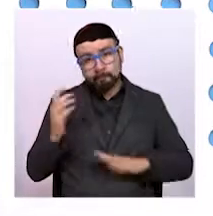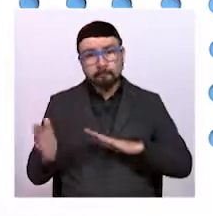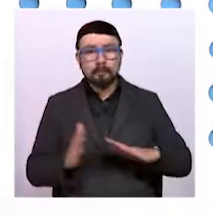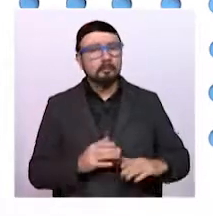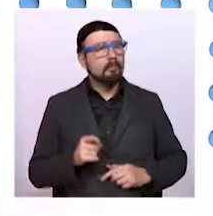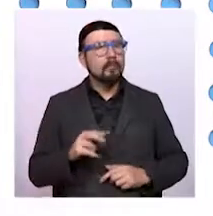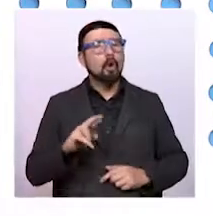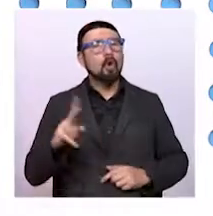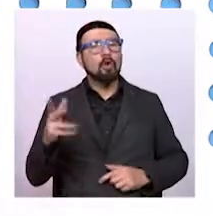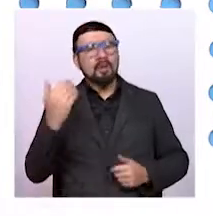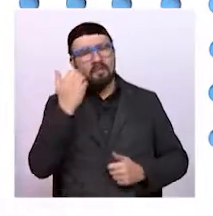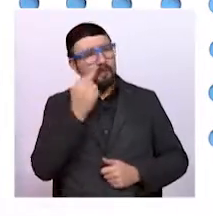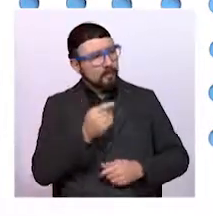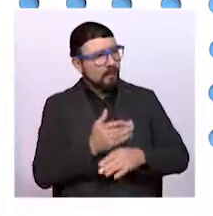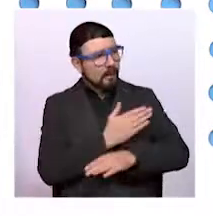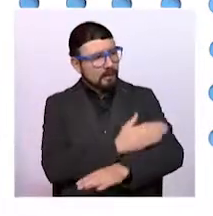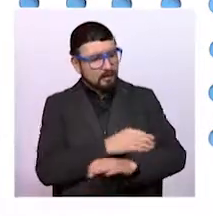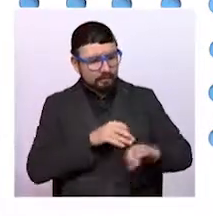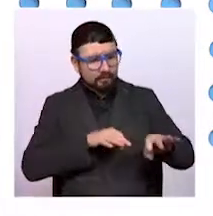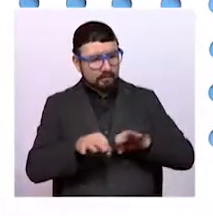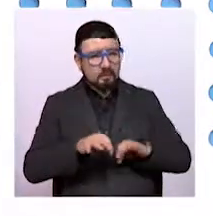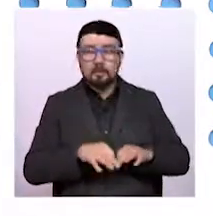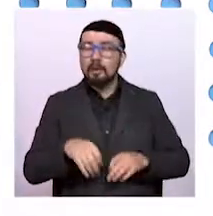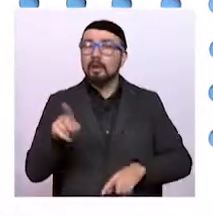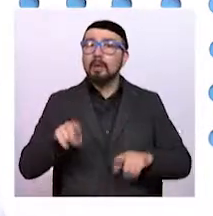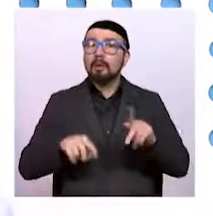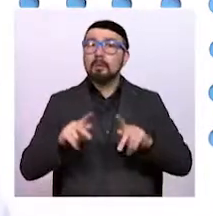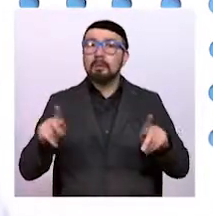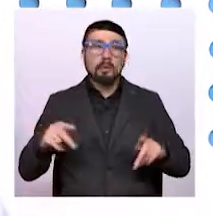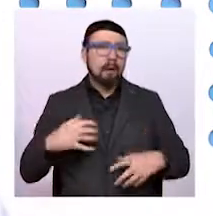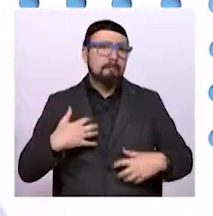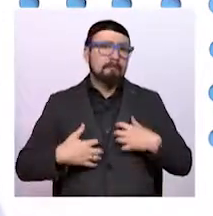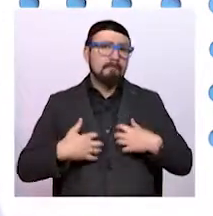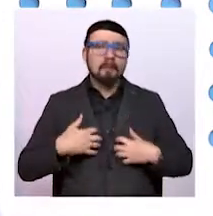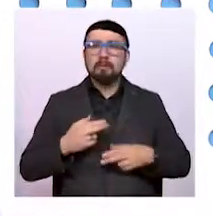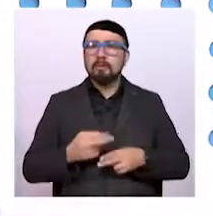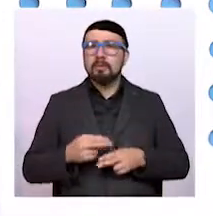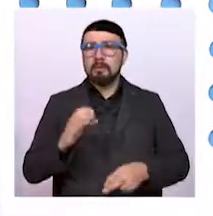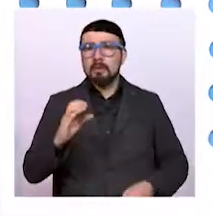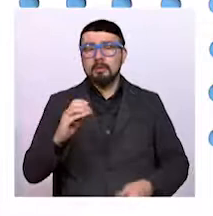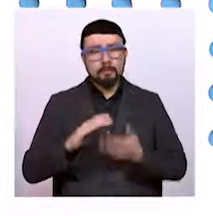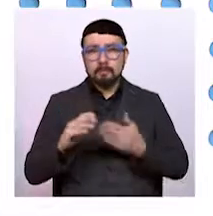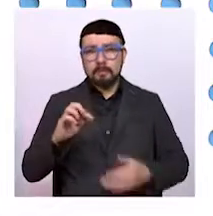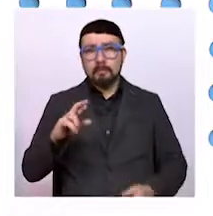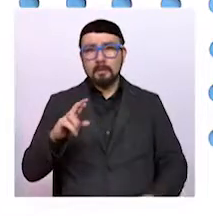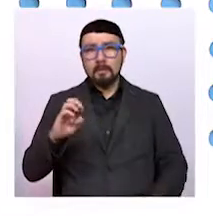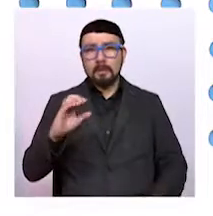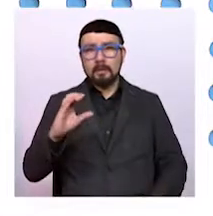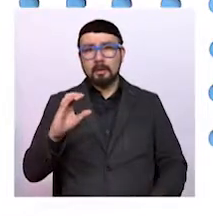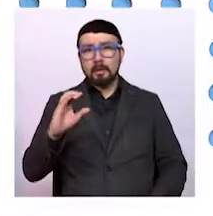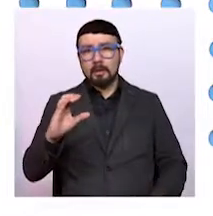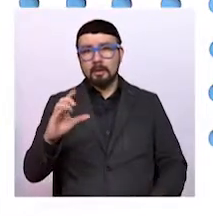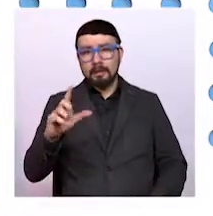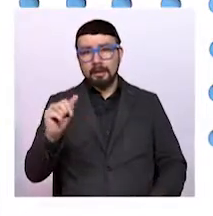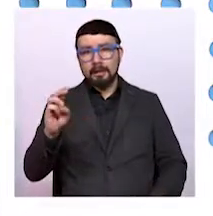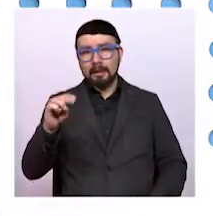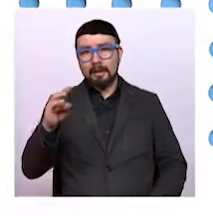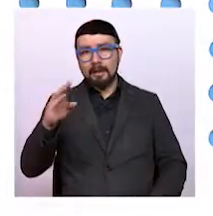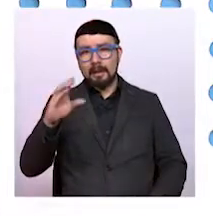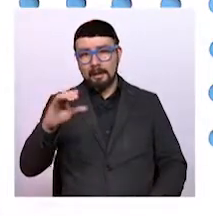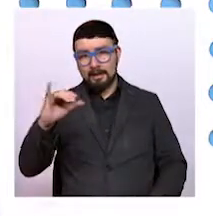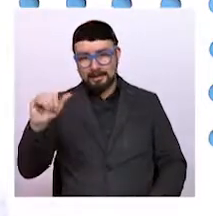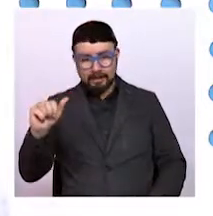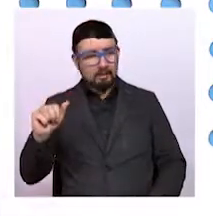mencionaba usted adora que a las personas les da miedo y es la preeclampsia qué es esto y